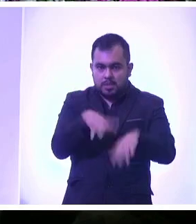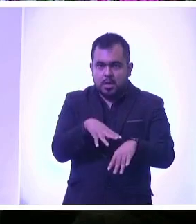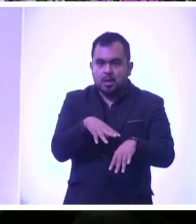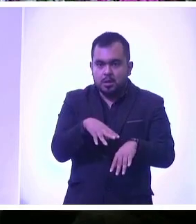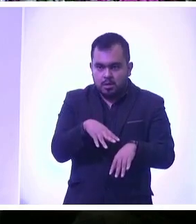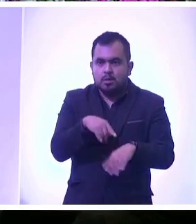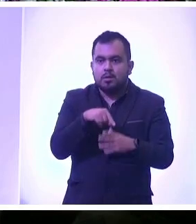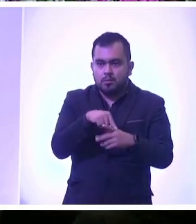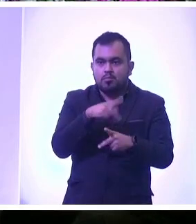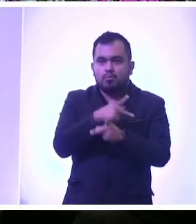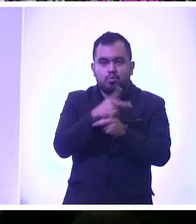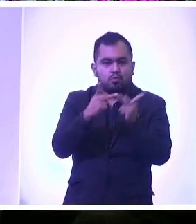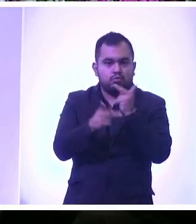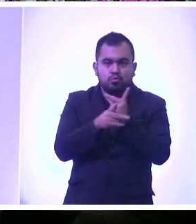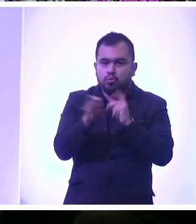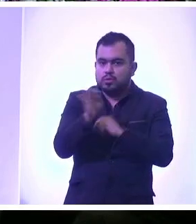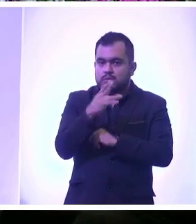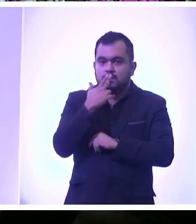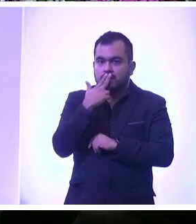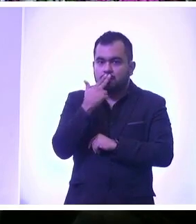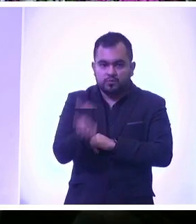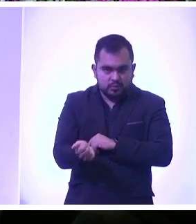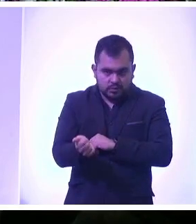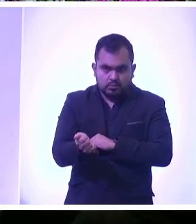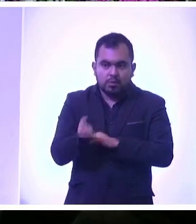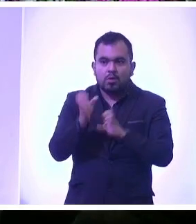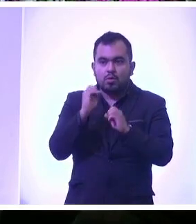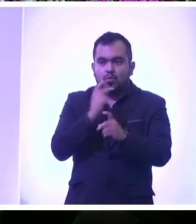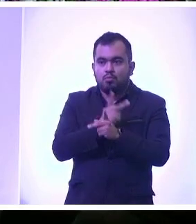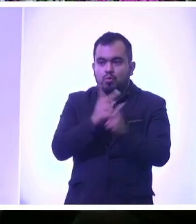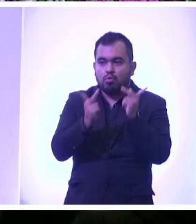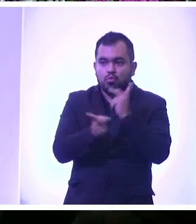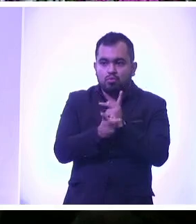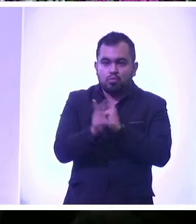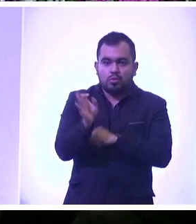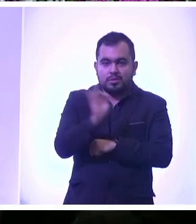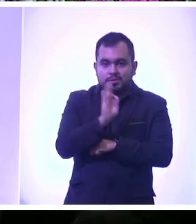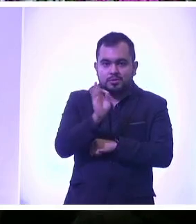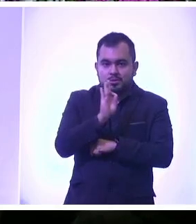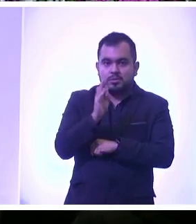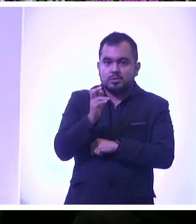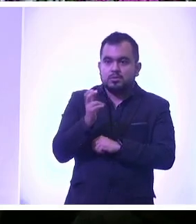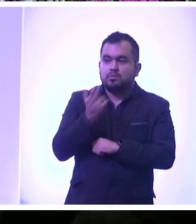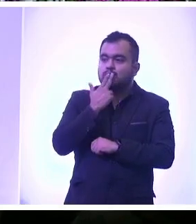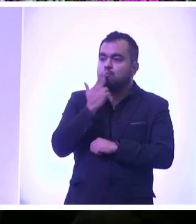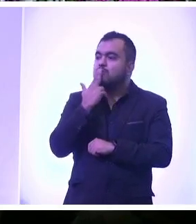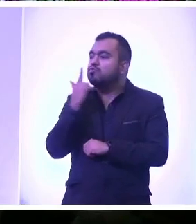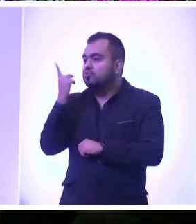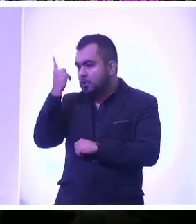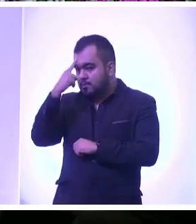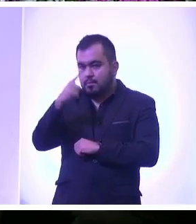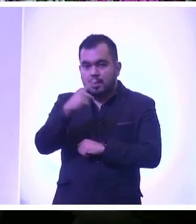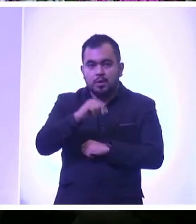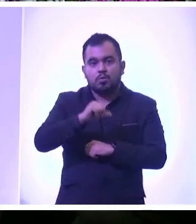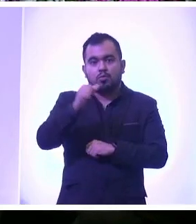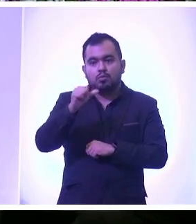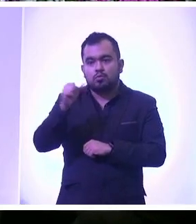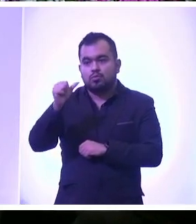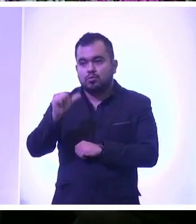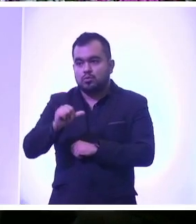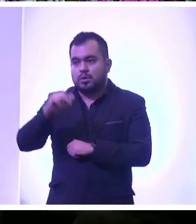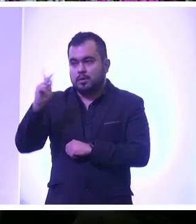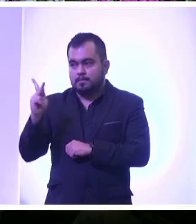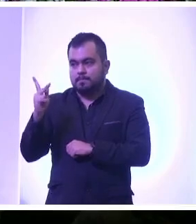producto que creo que no nos funciona Oye es un producto que quizás puede funcionar para estas otras aplicaciones hace ratito